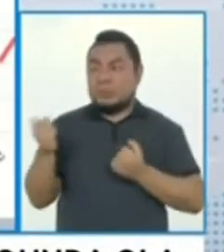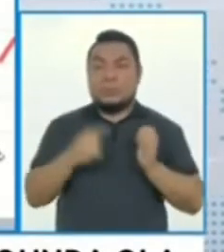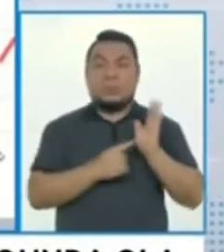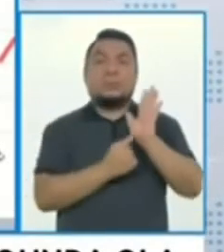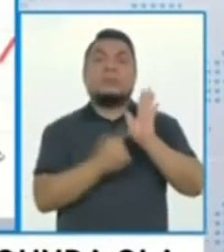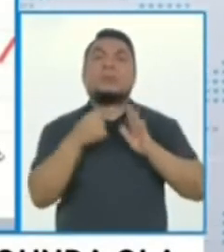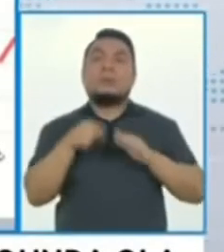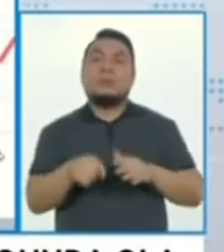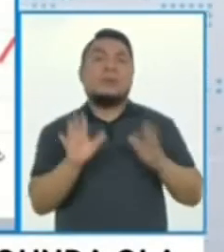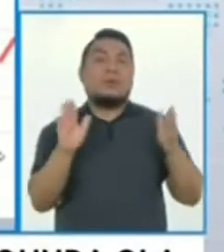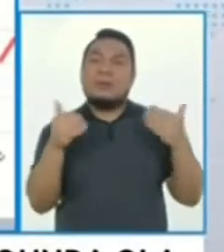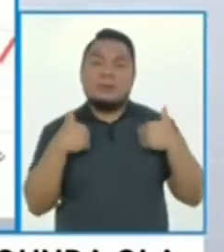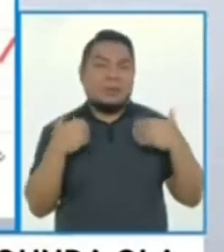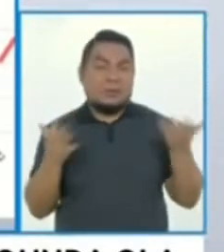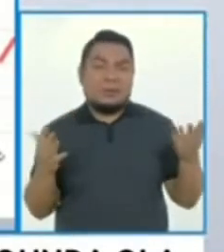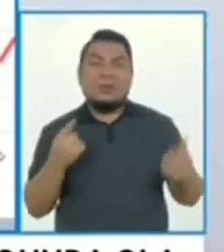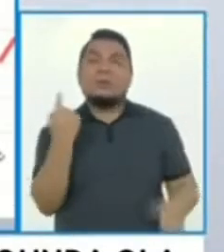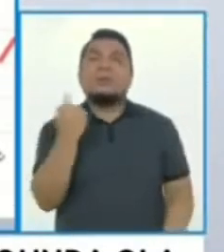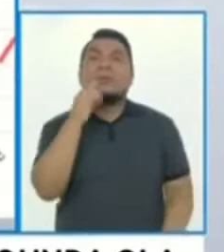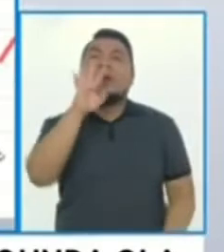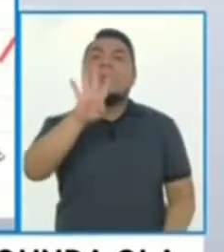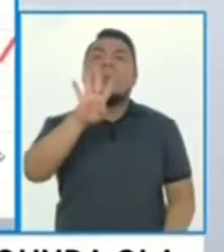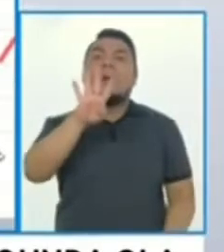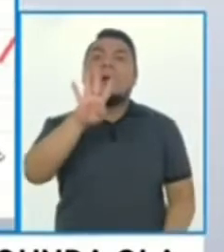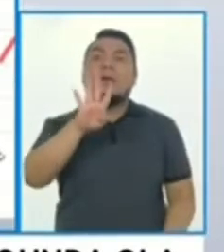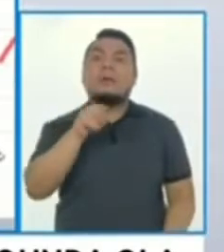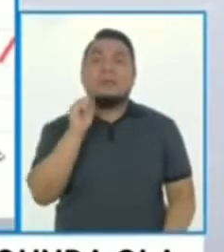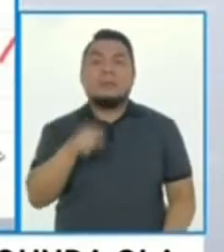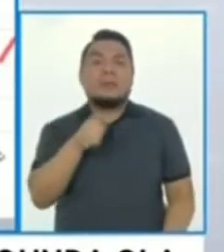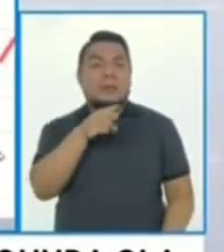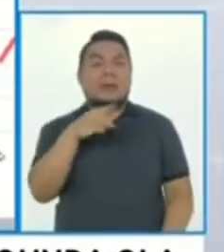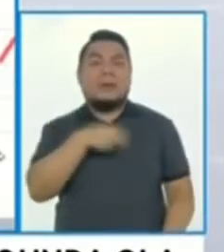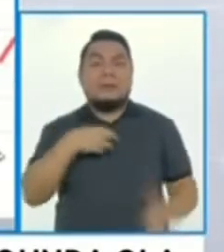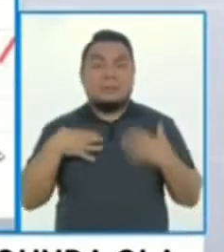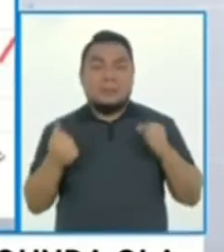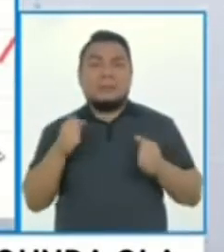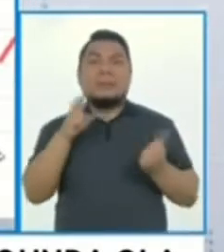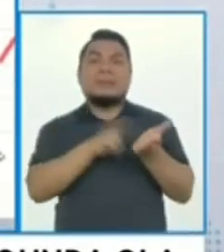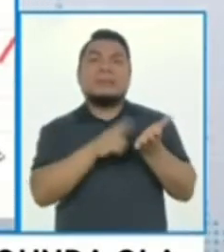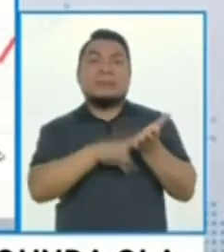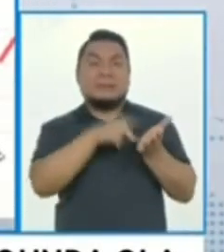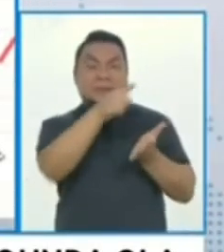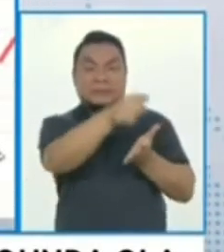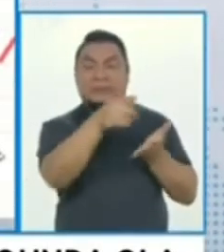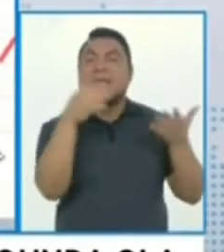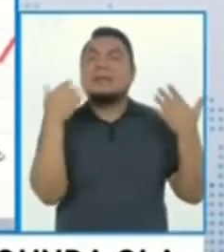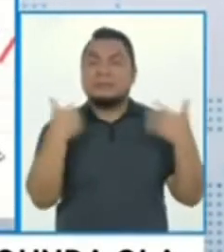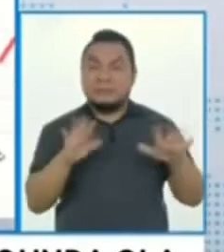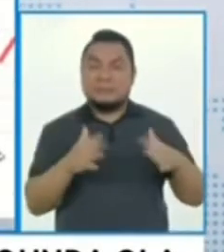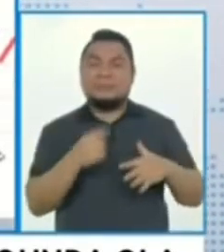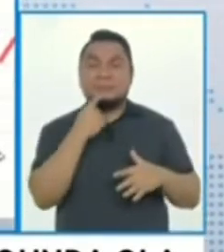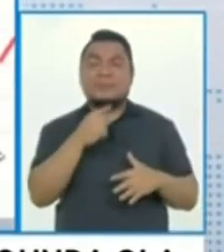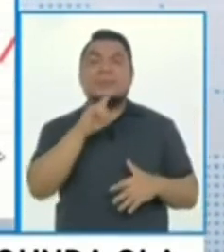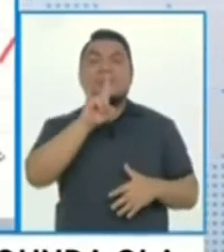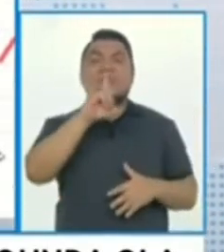propalar, es que no se tienen, solamente quedan 4 en lo que es Minsa. En salud, digamos, ya en